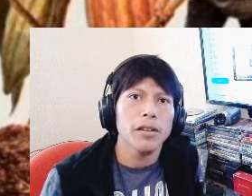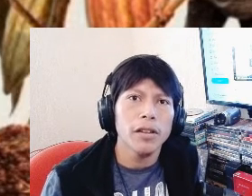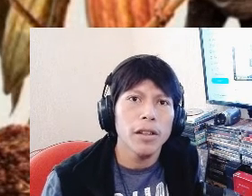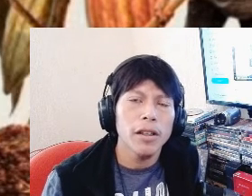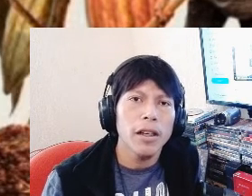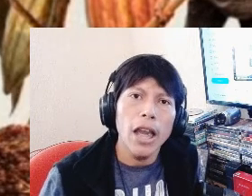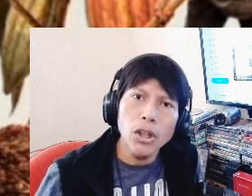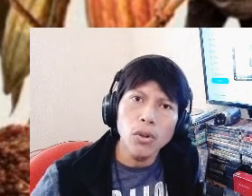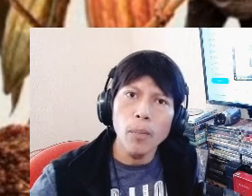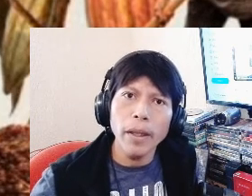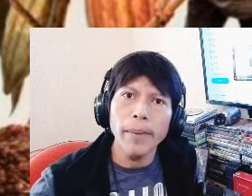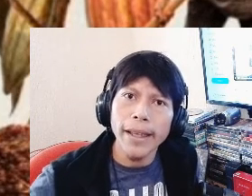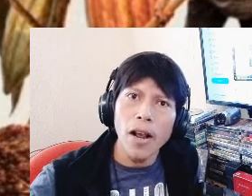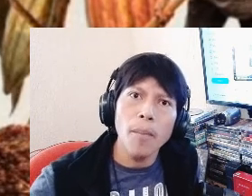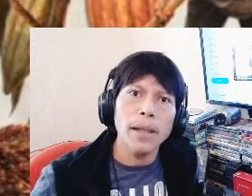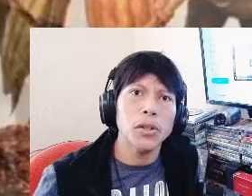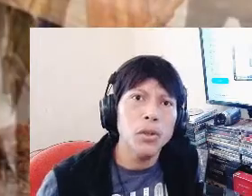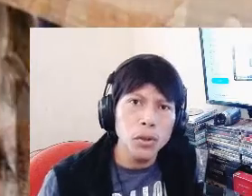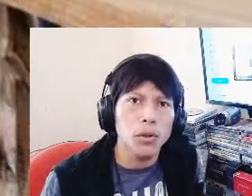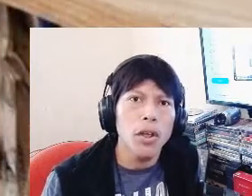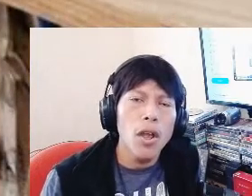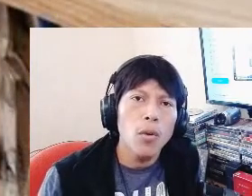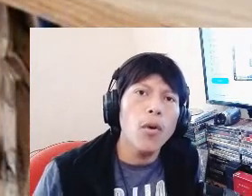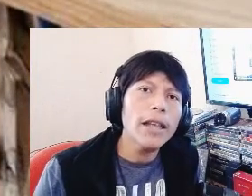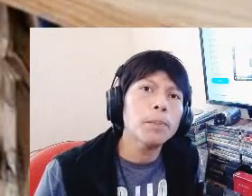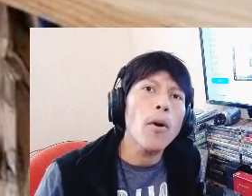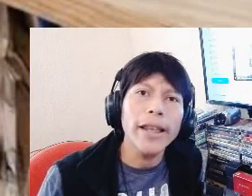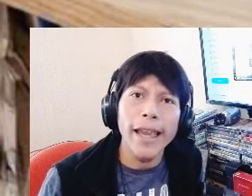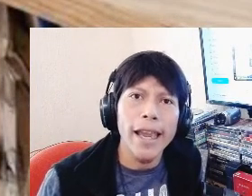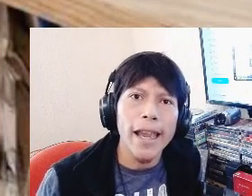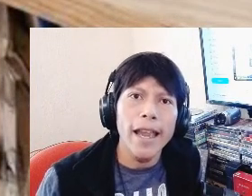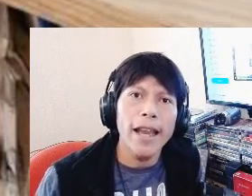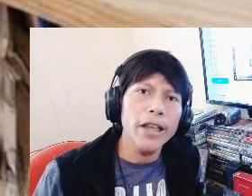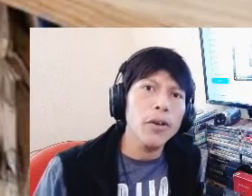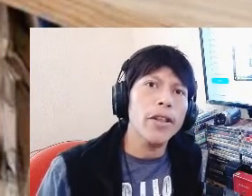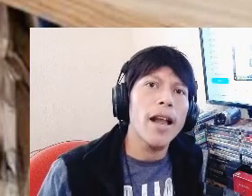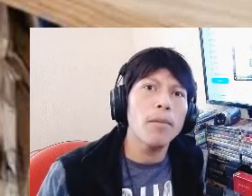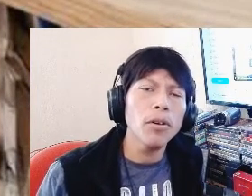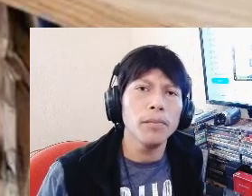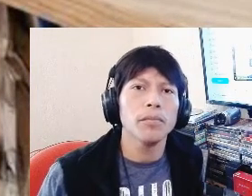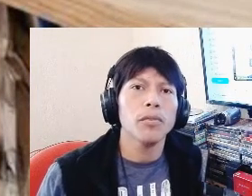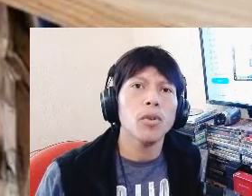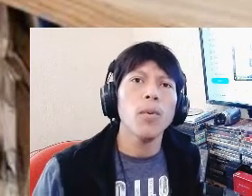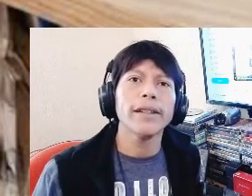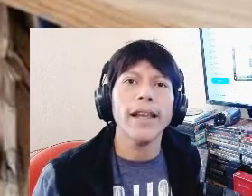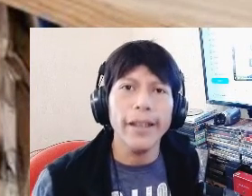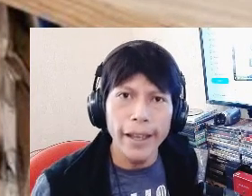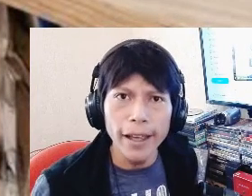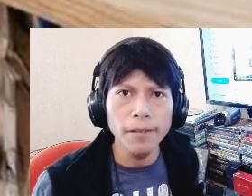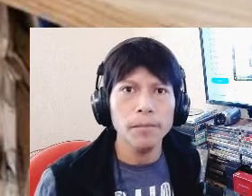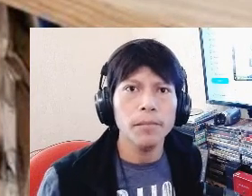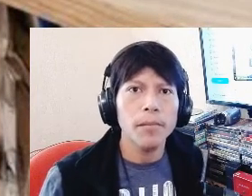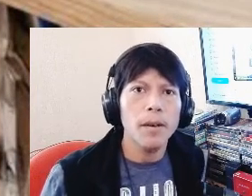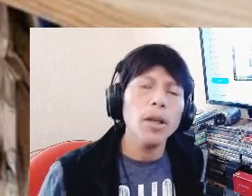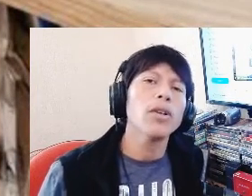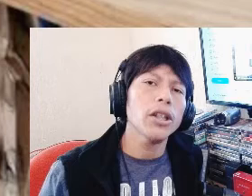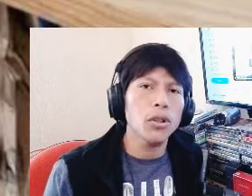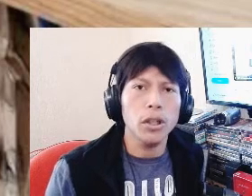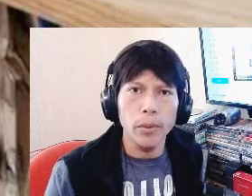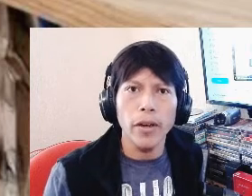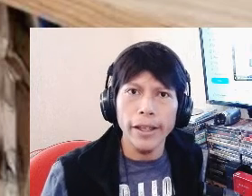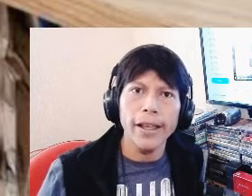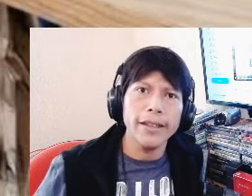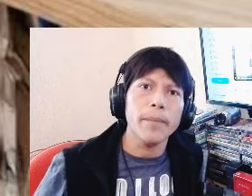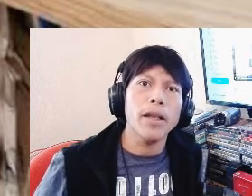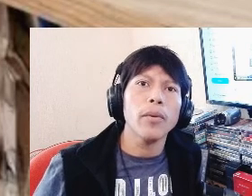ellos. Ellos lo pueden vender a un precio justo. No es porque el hijo de AMLO tuvo esta idea, bueno, de